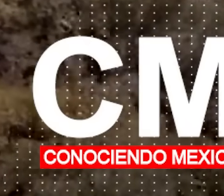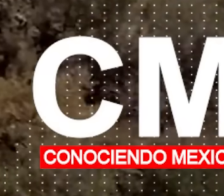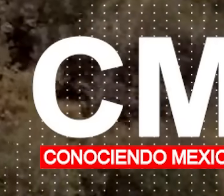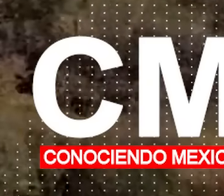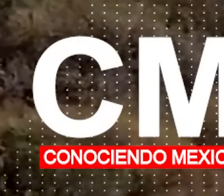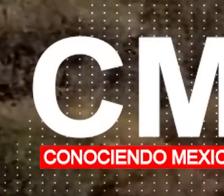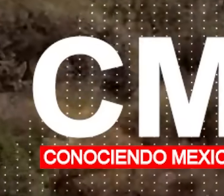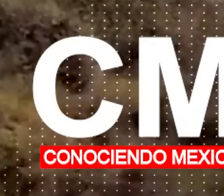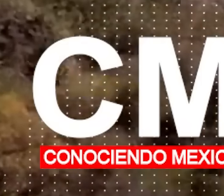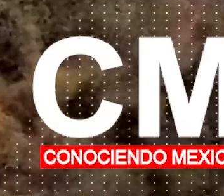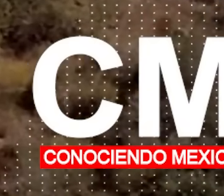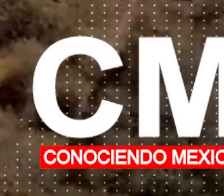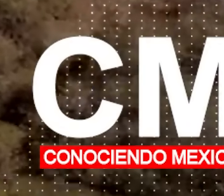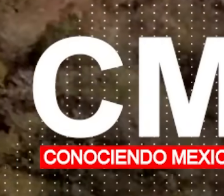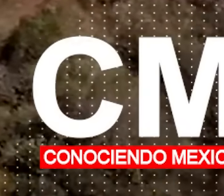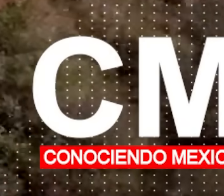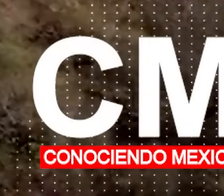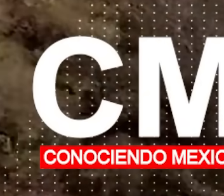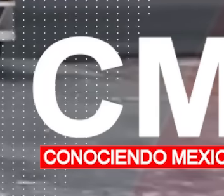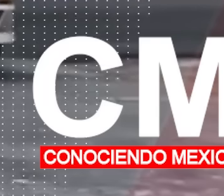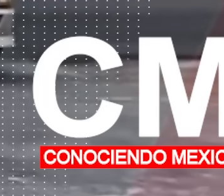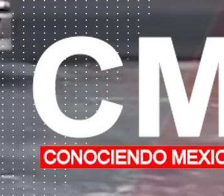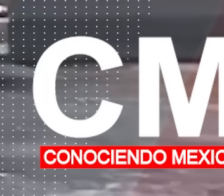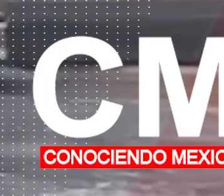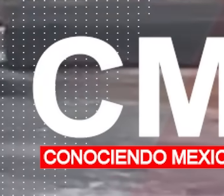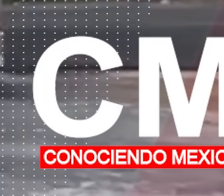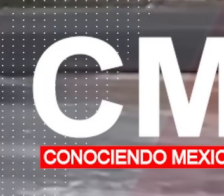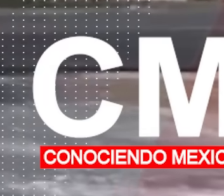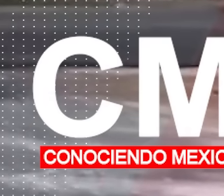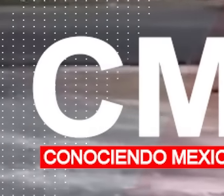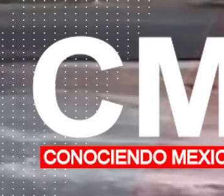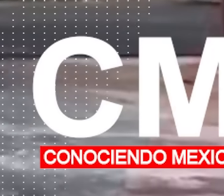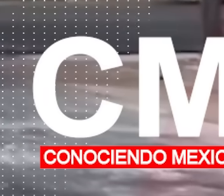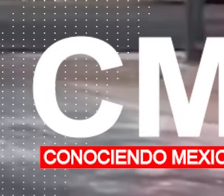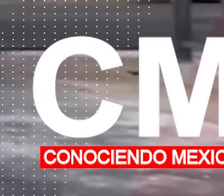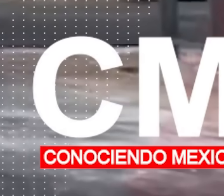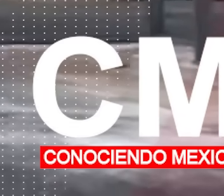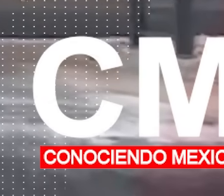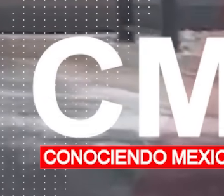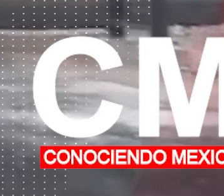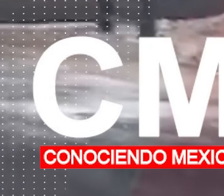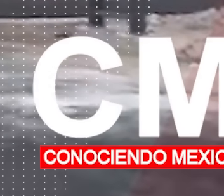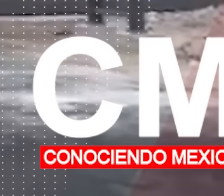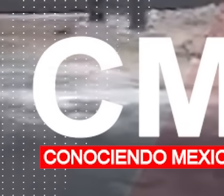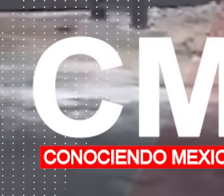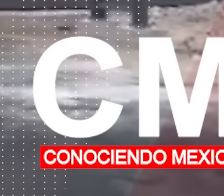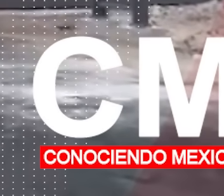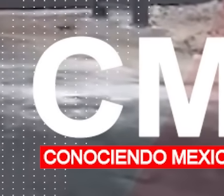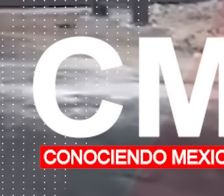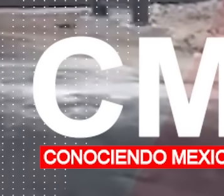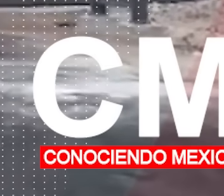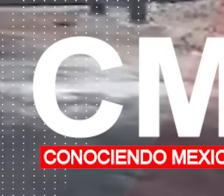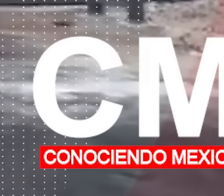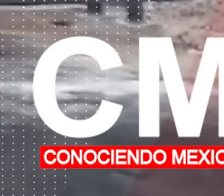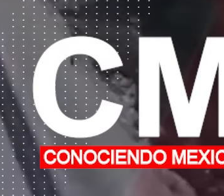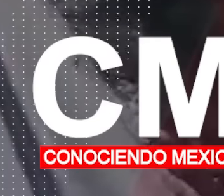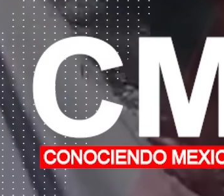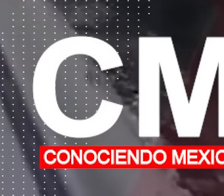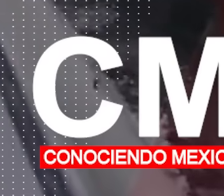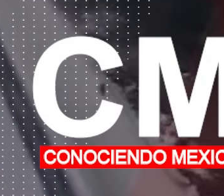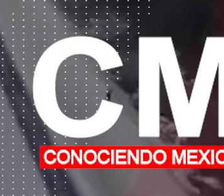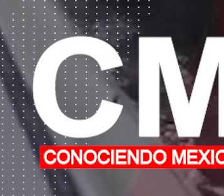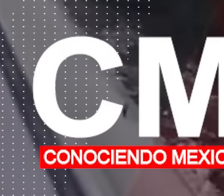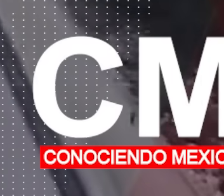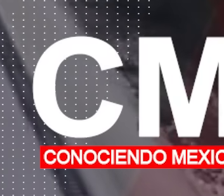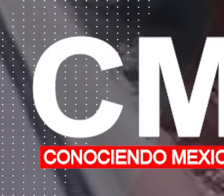terreno de 110 hectáreas propiedad del gobierno estatal, se desarrollará un parque multimodal del Tren Maya. Mientras Mérida 1 estará junto al